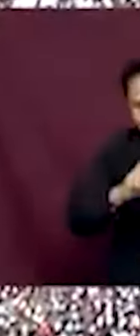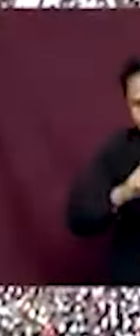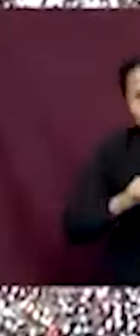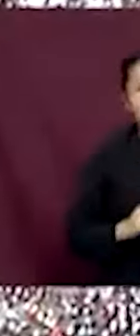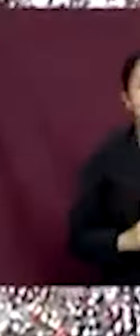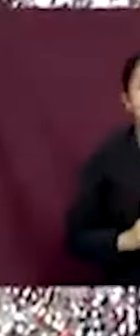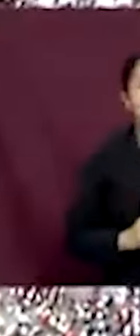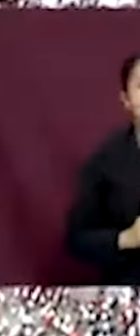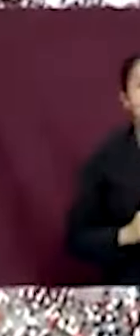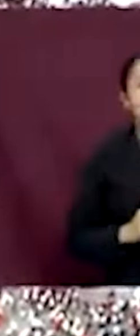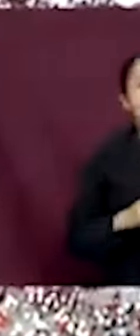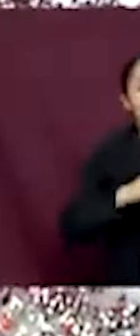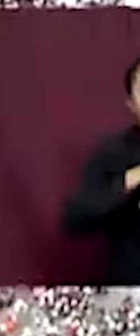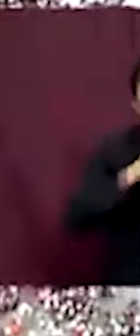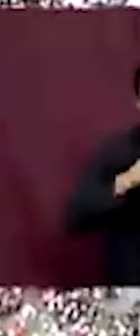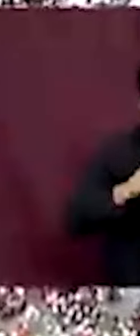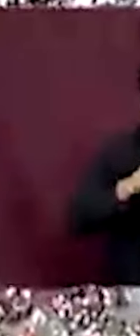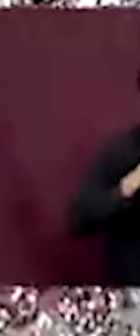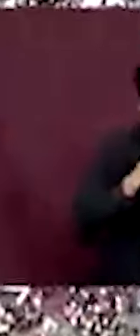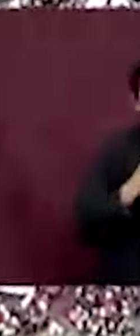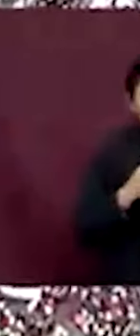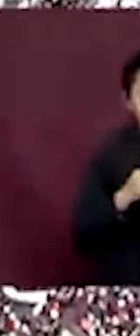Por el bien de todos,